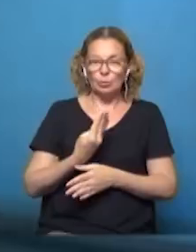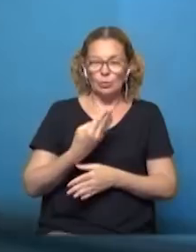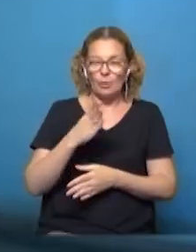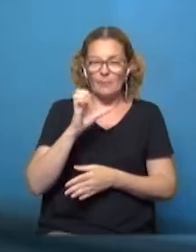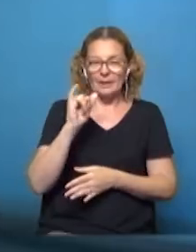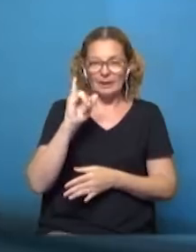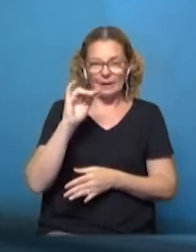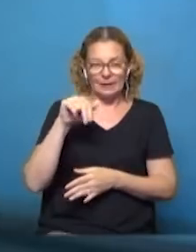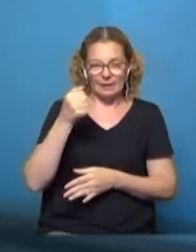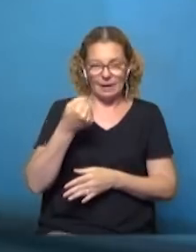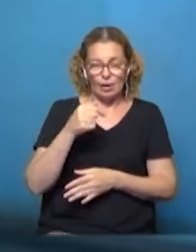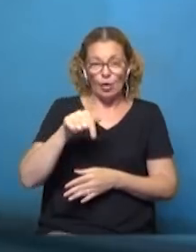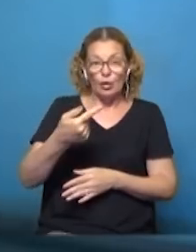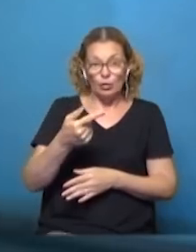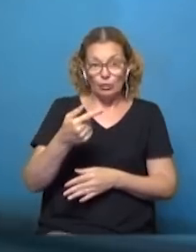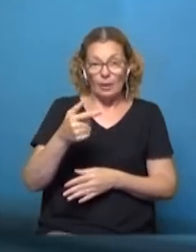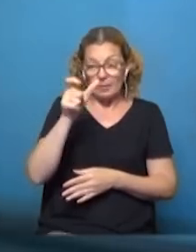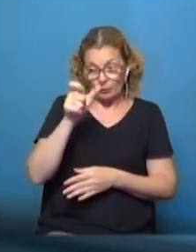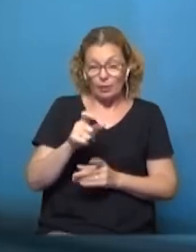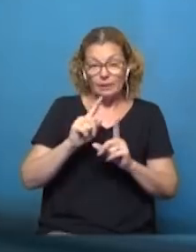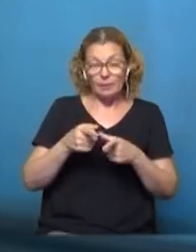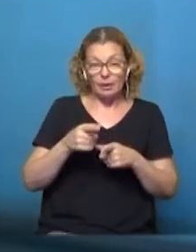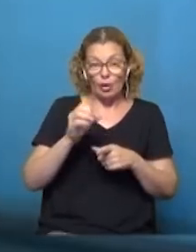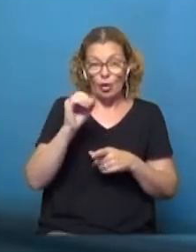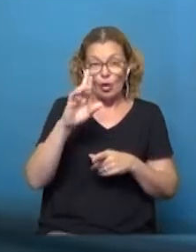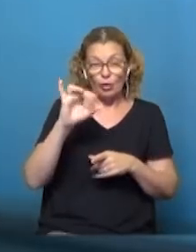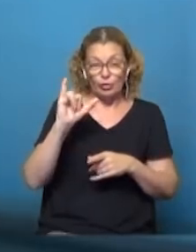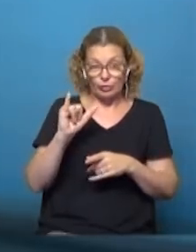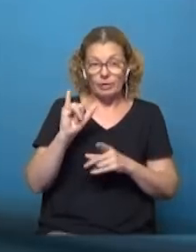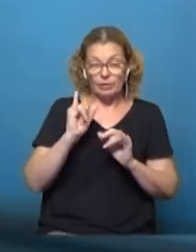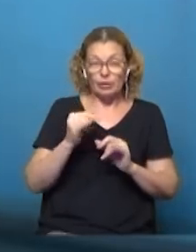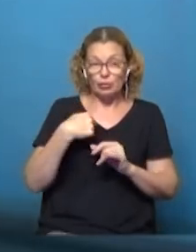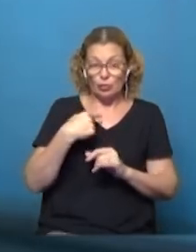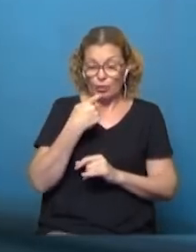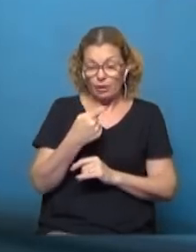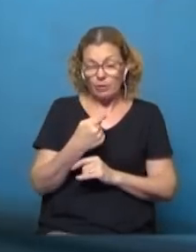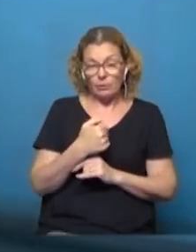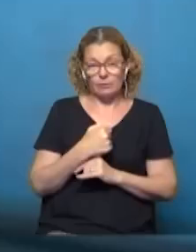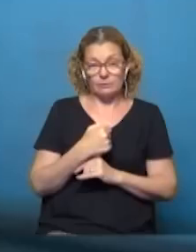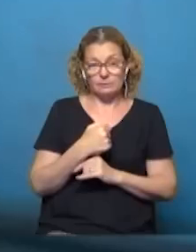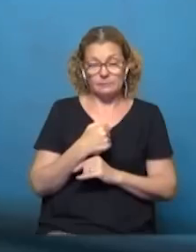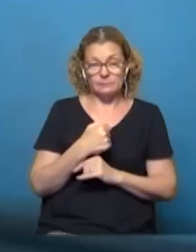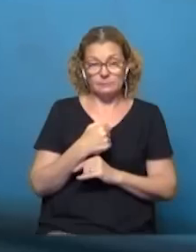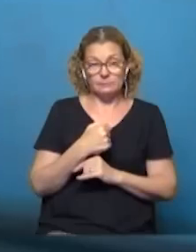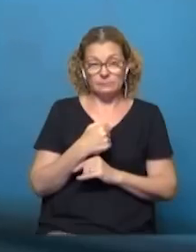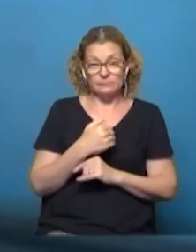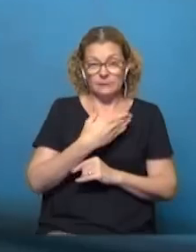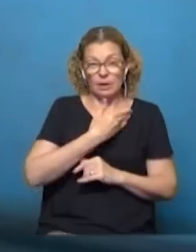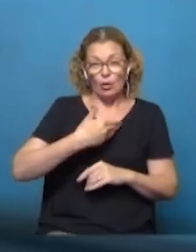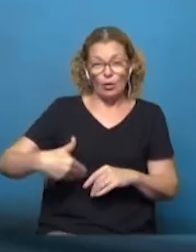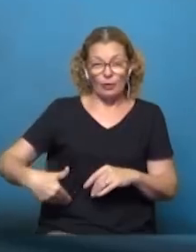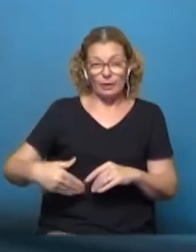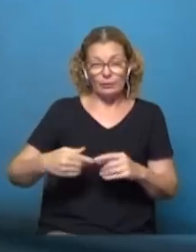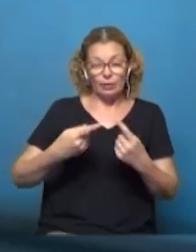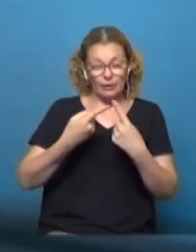Fernando Pereira con otros dirigentes también con orsi cómo no Yo lo digo que están gobernando